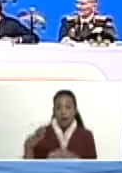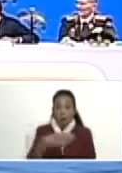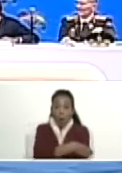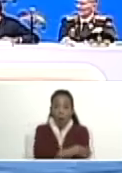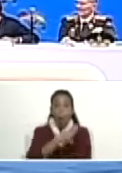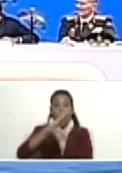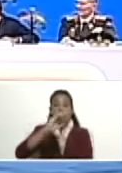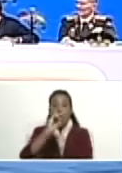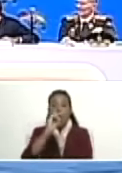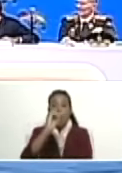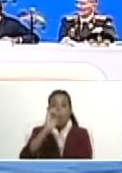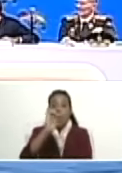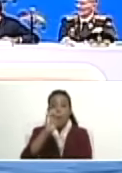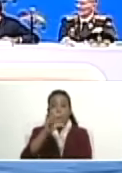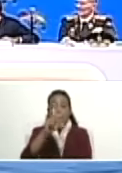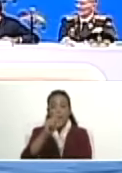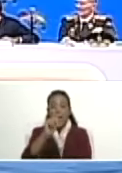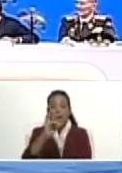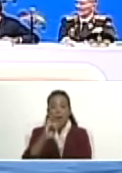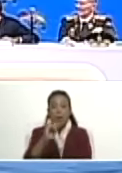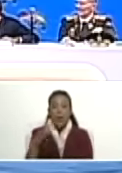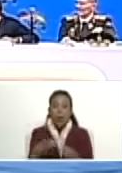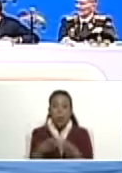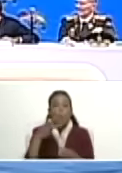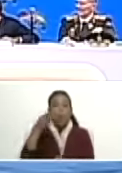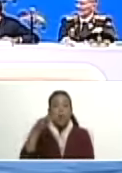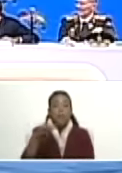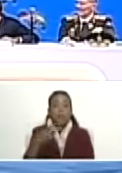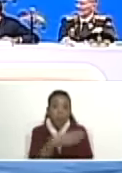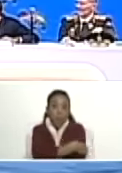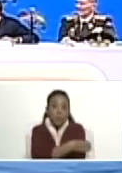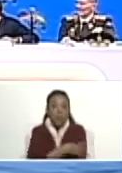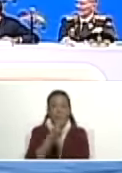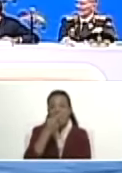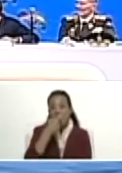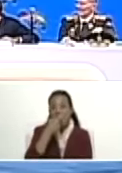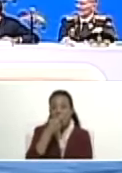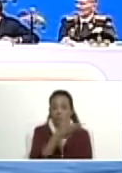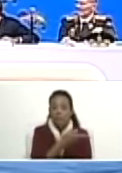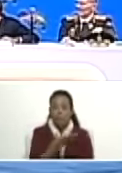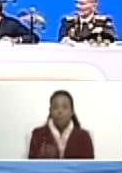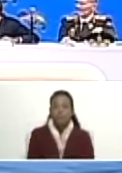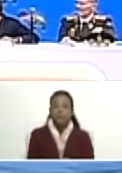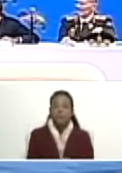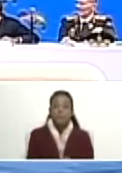COPEI, diputado Alvarado, Pedro José Lara Peña.